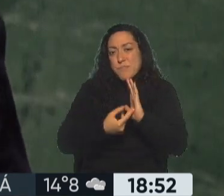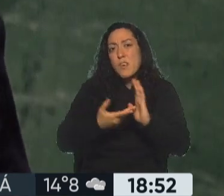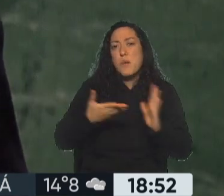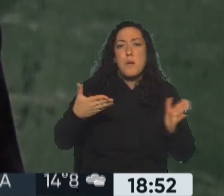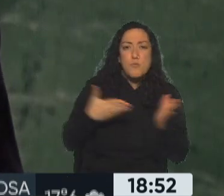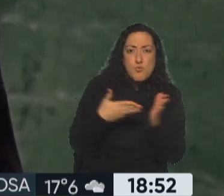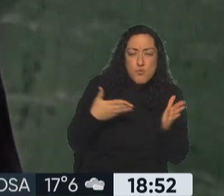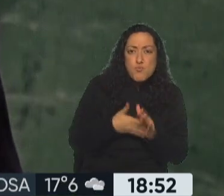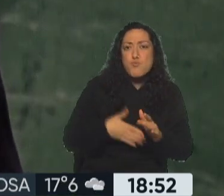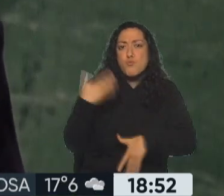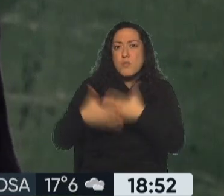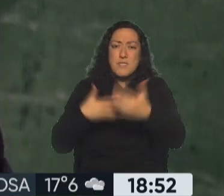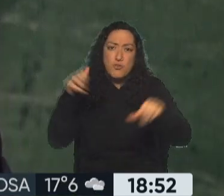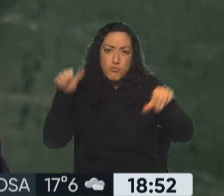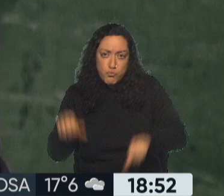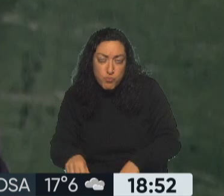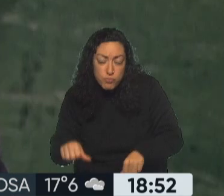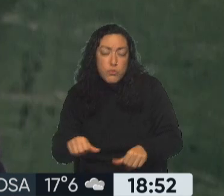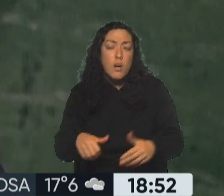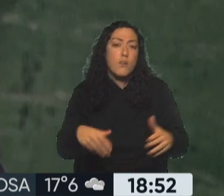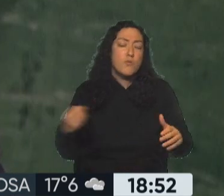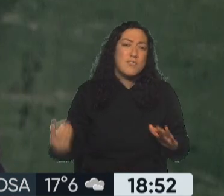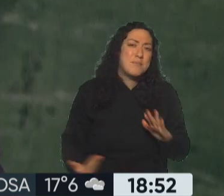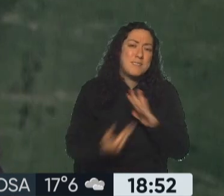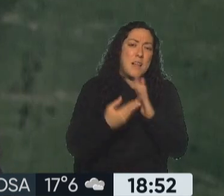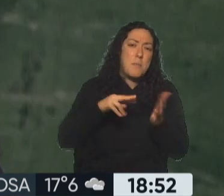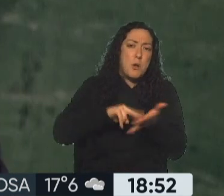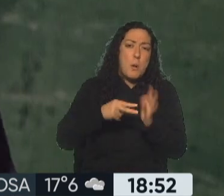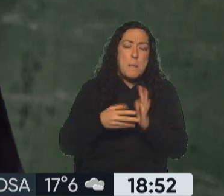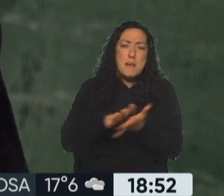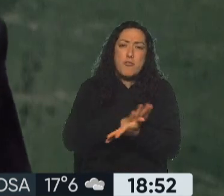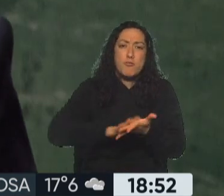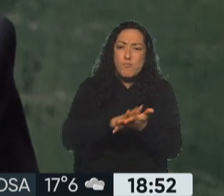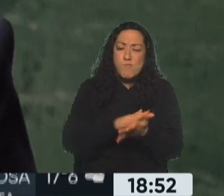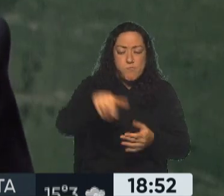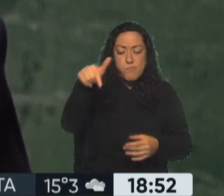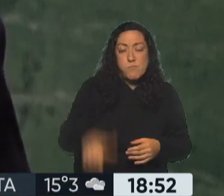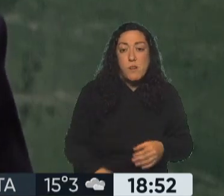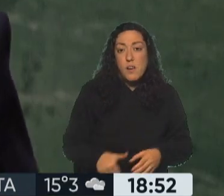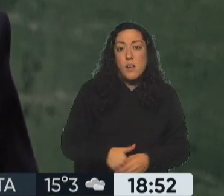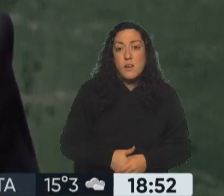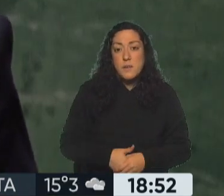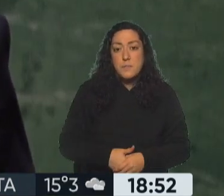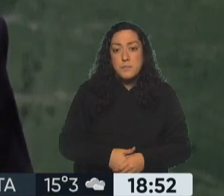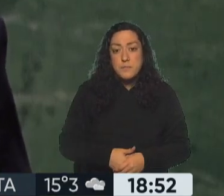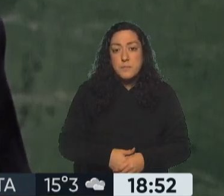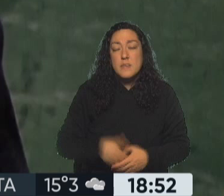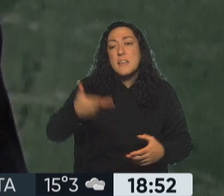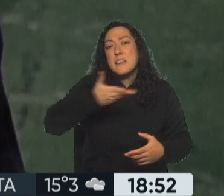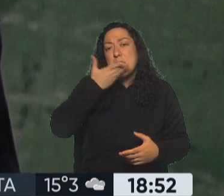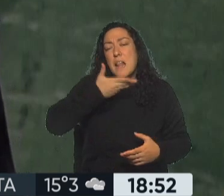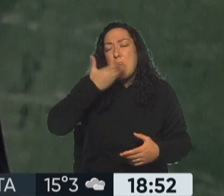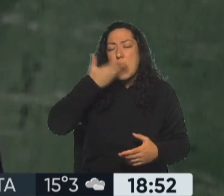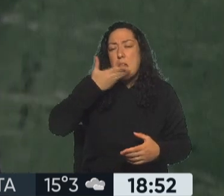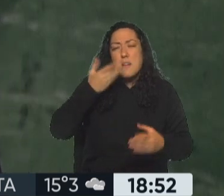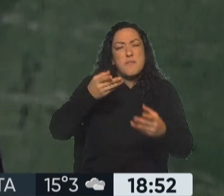al desarrollo. Resulta imperativo resolver el problema sin más dilaciones, dejando los discursos de lado y